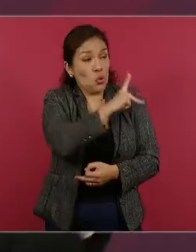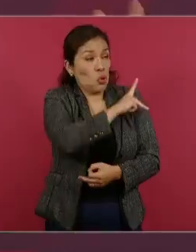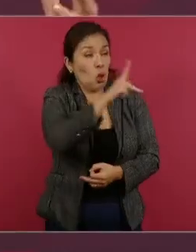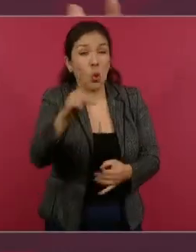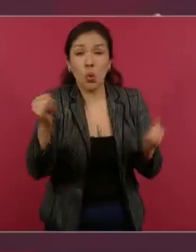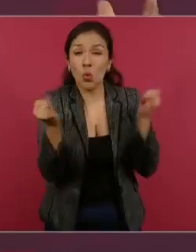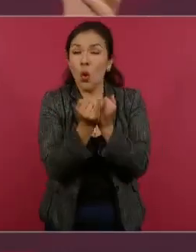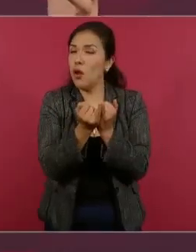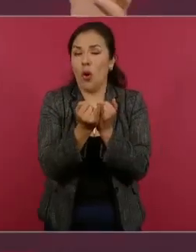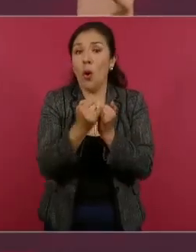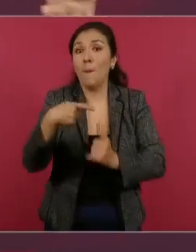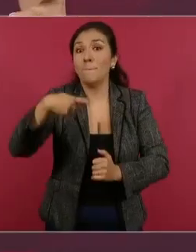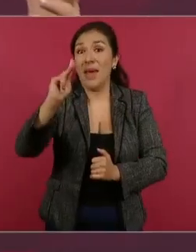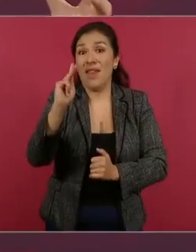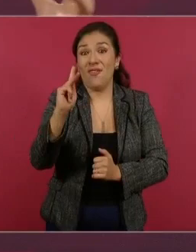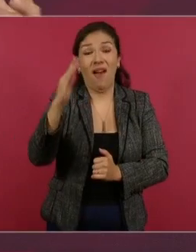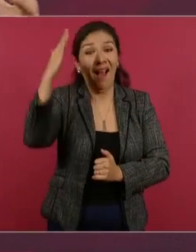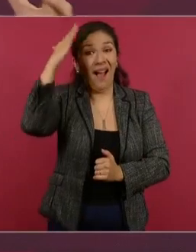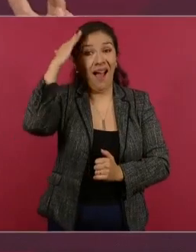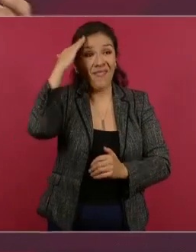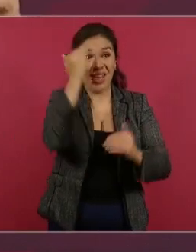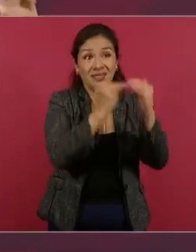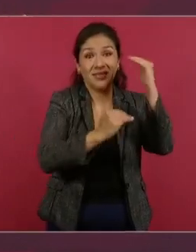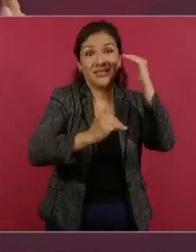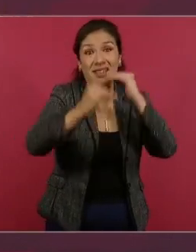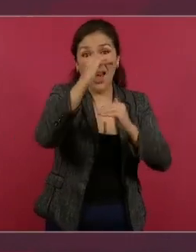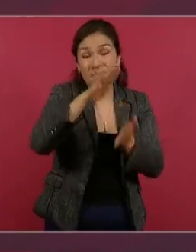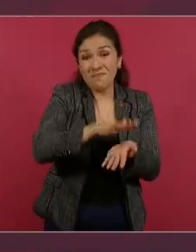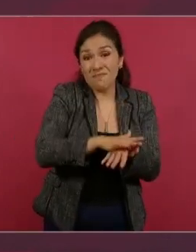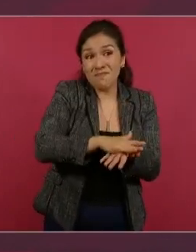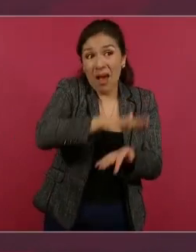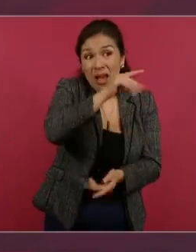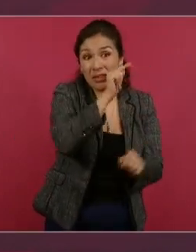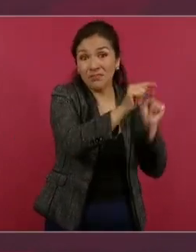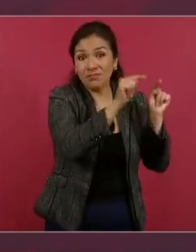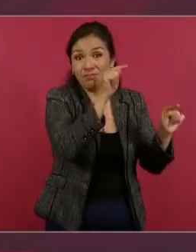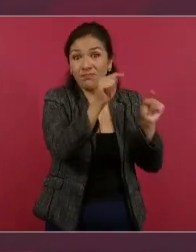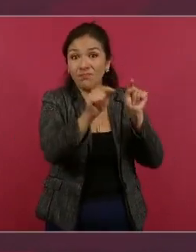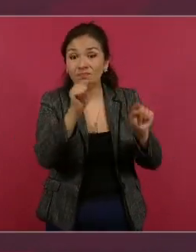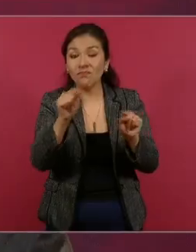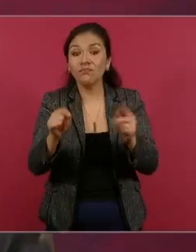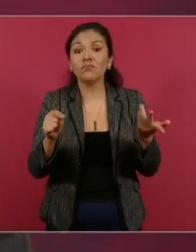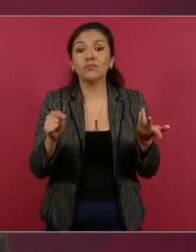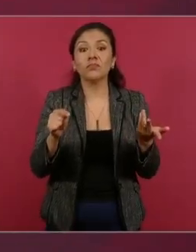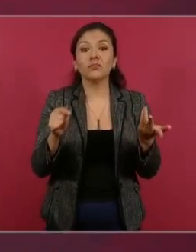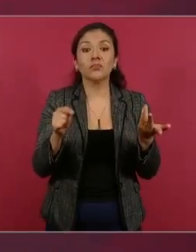pero los que mandan, la mayoría, los que tienen